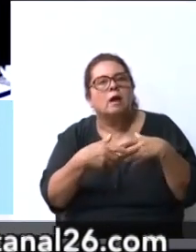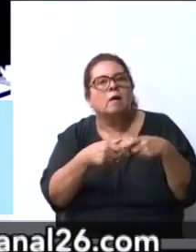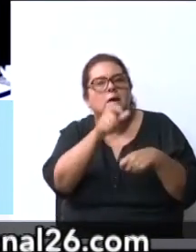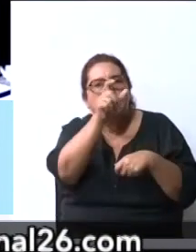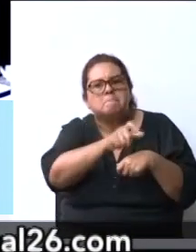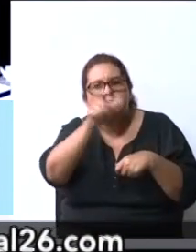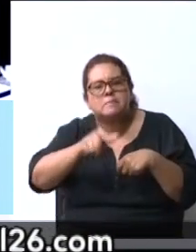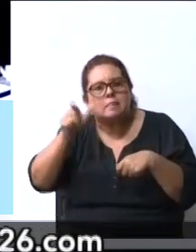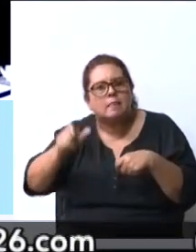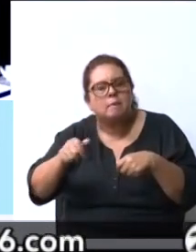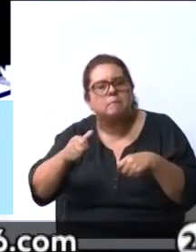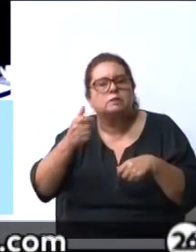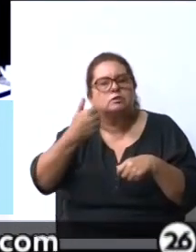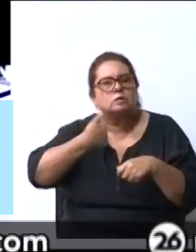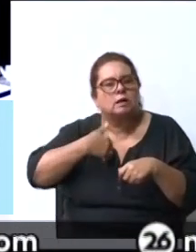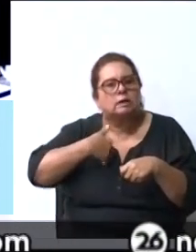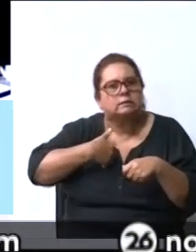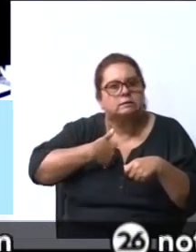región.